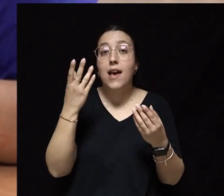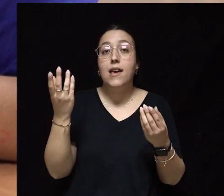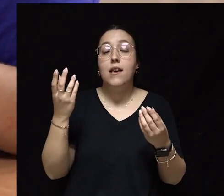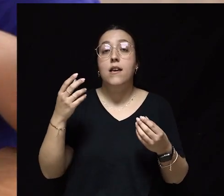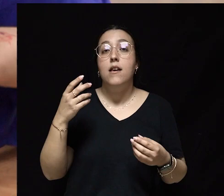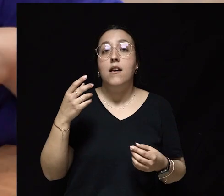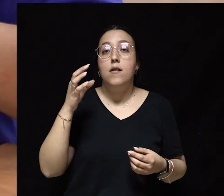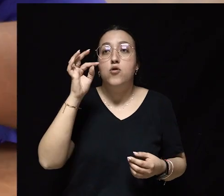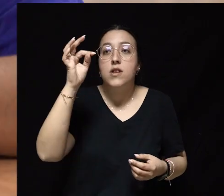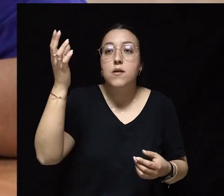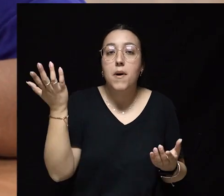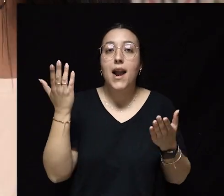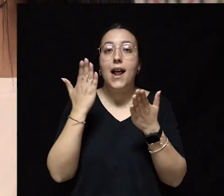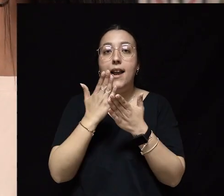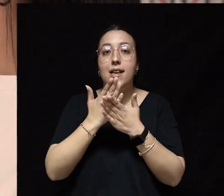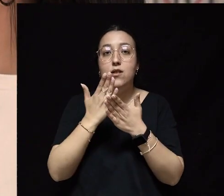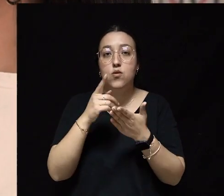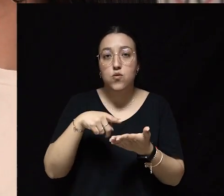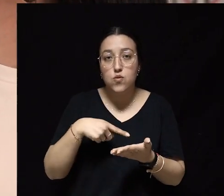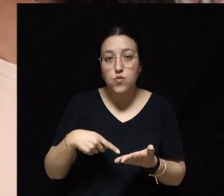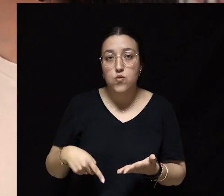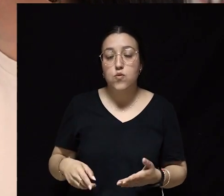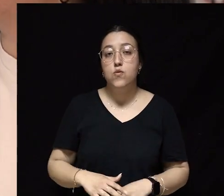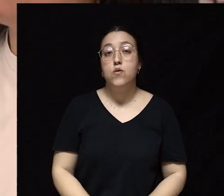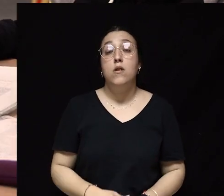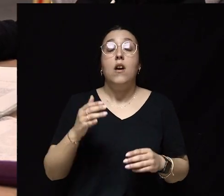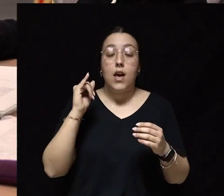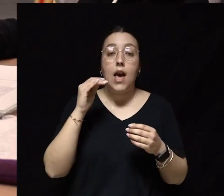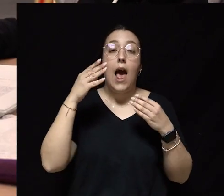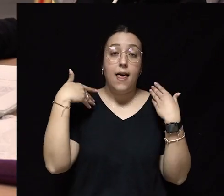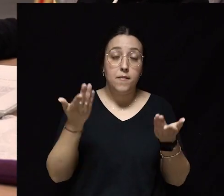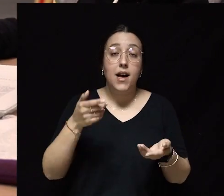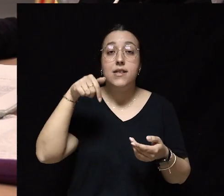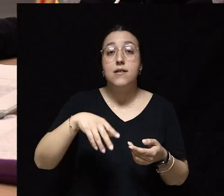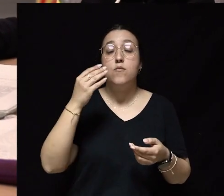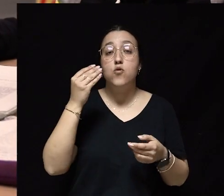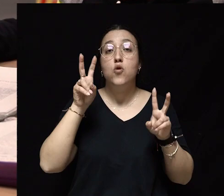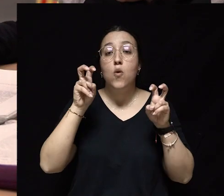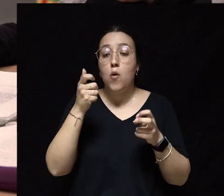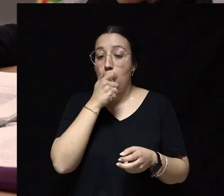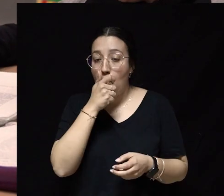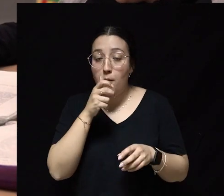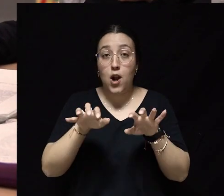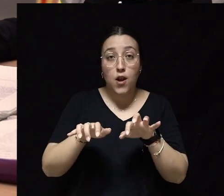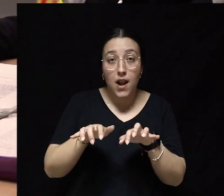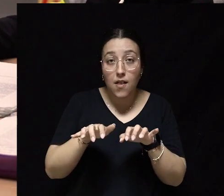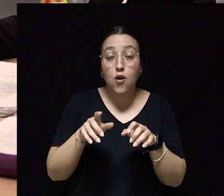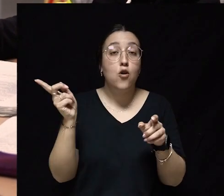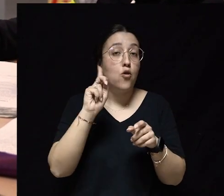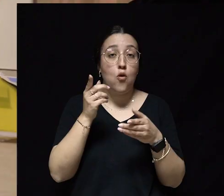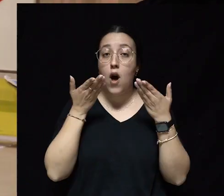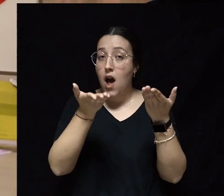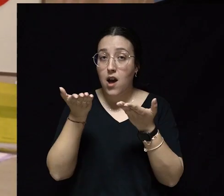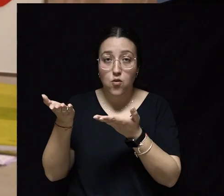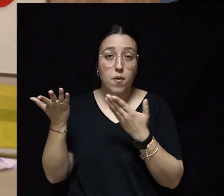desde los centros escolares no existe motivación alguna hacia la lectura. La existencia de ordenadores, de